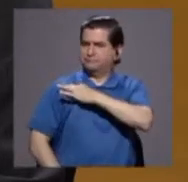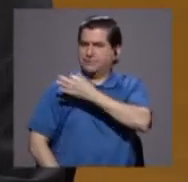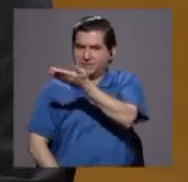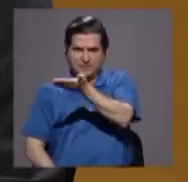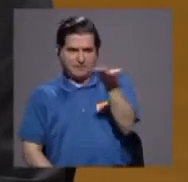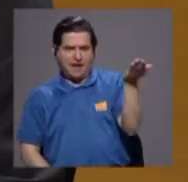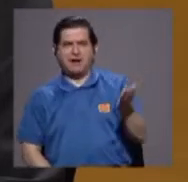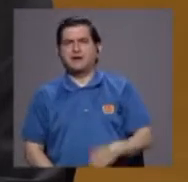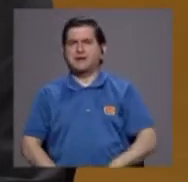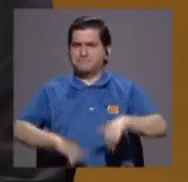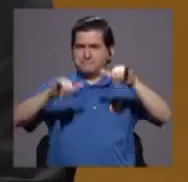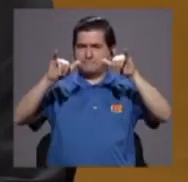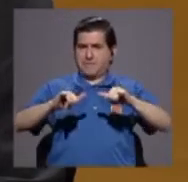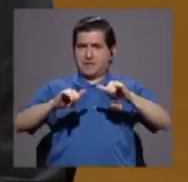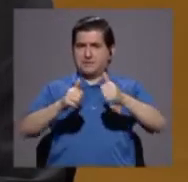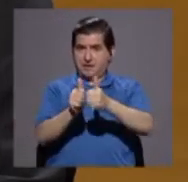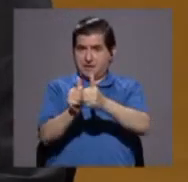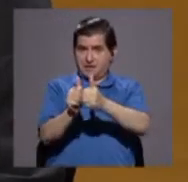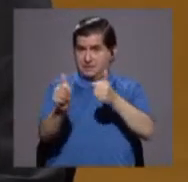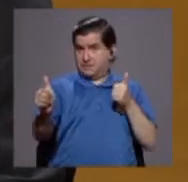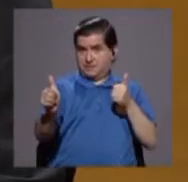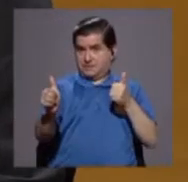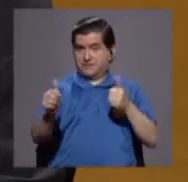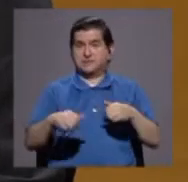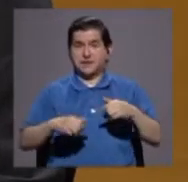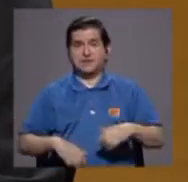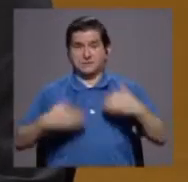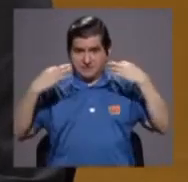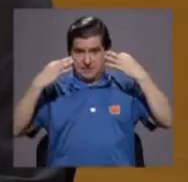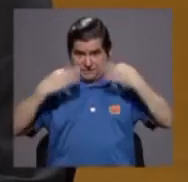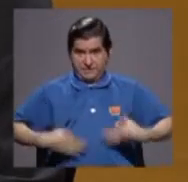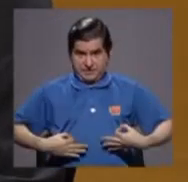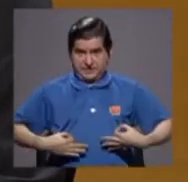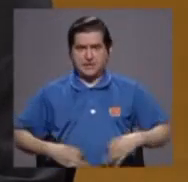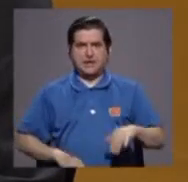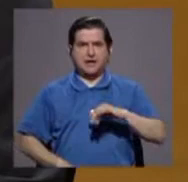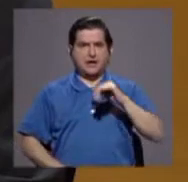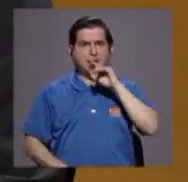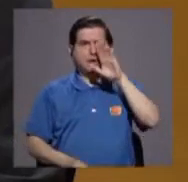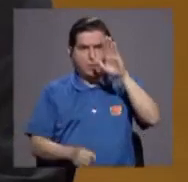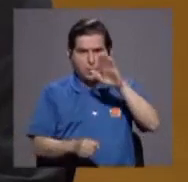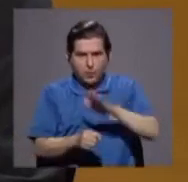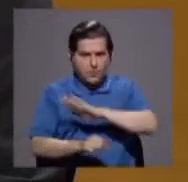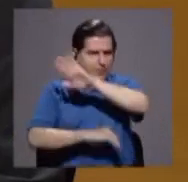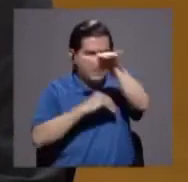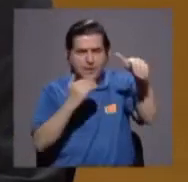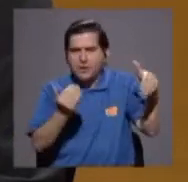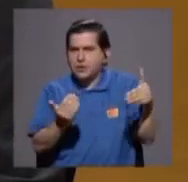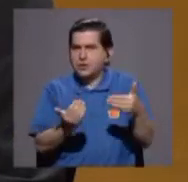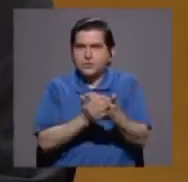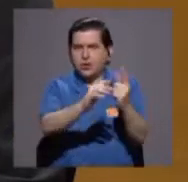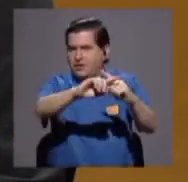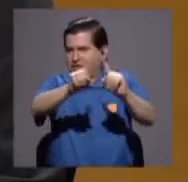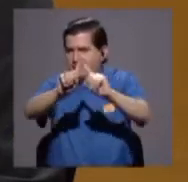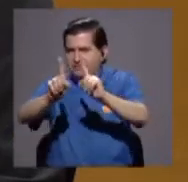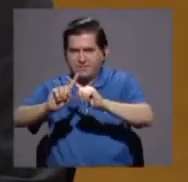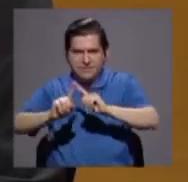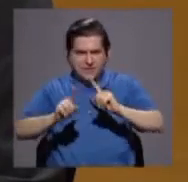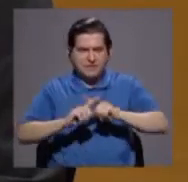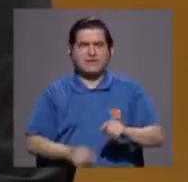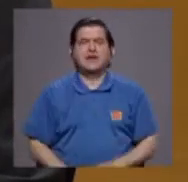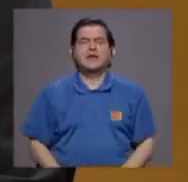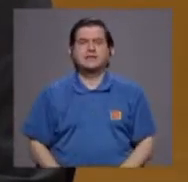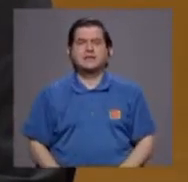que mantengan la sana distancia y sigan todas las medidas de